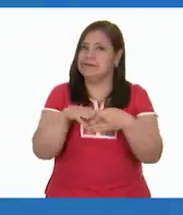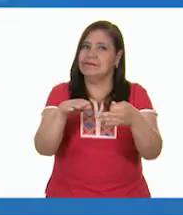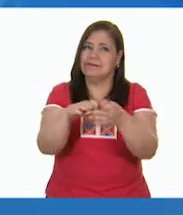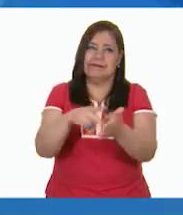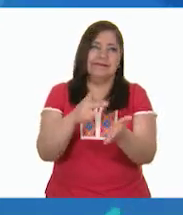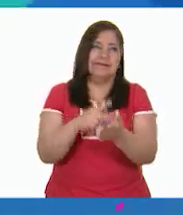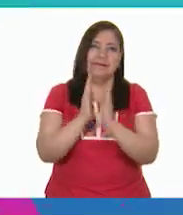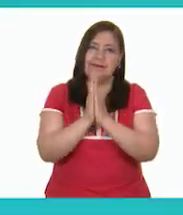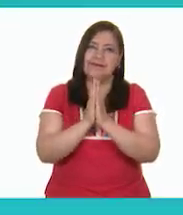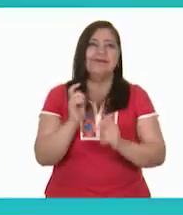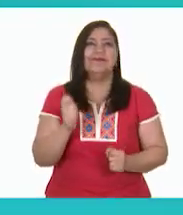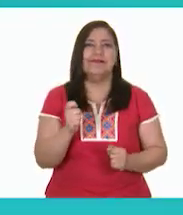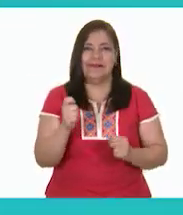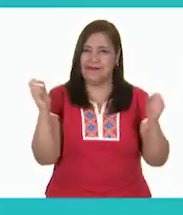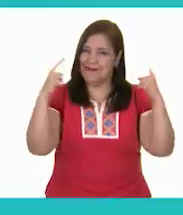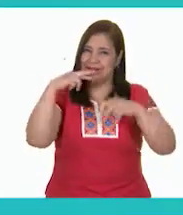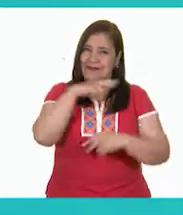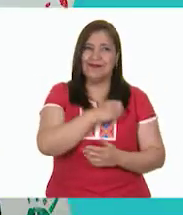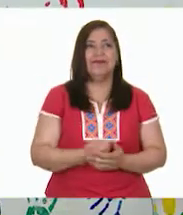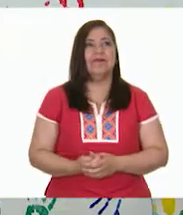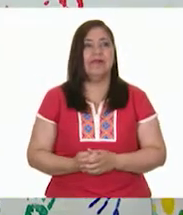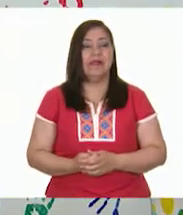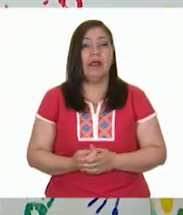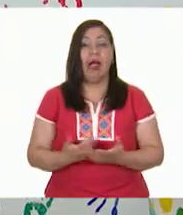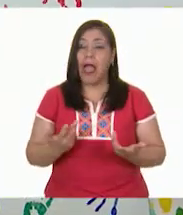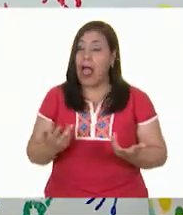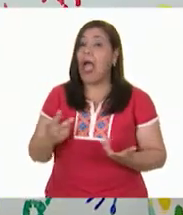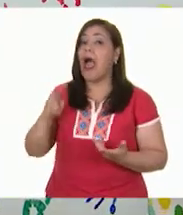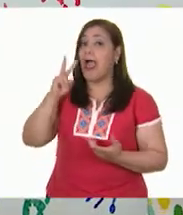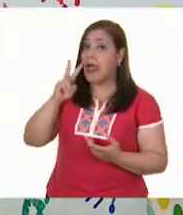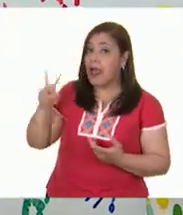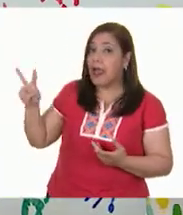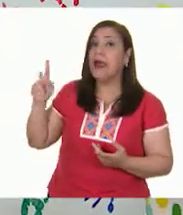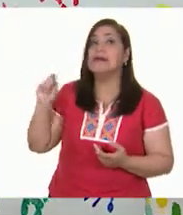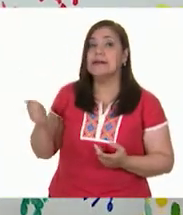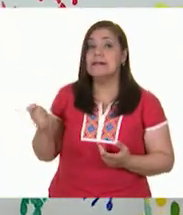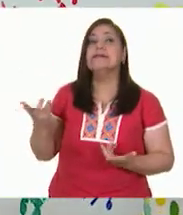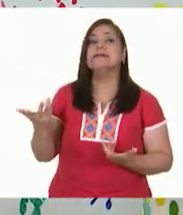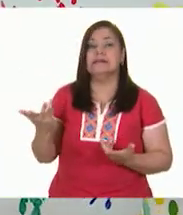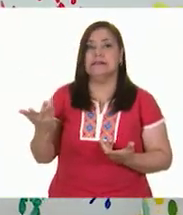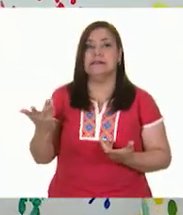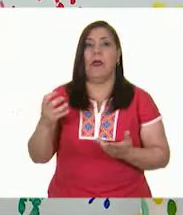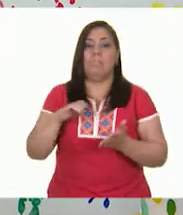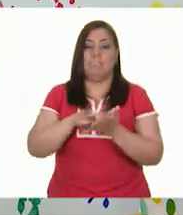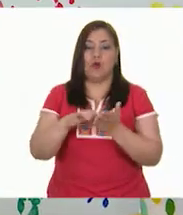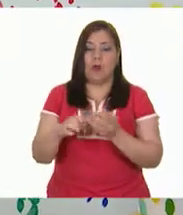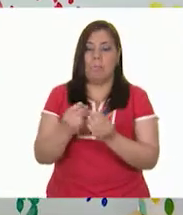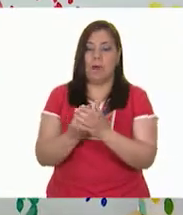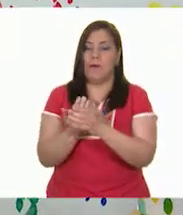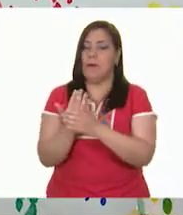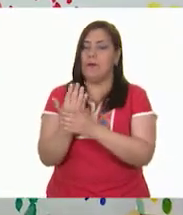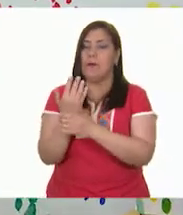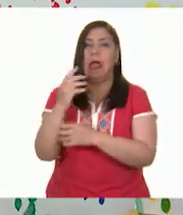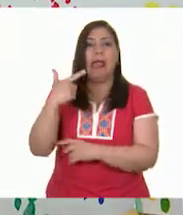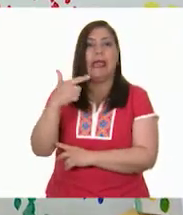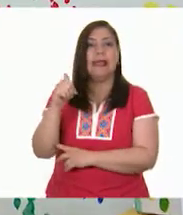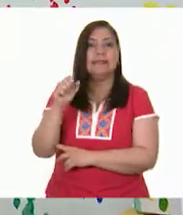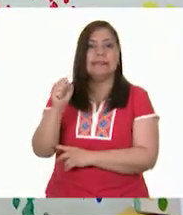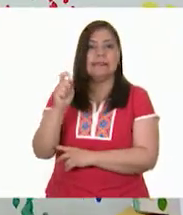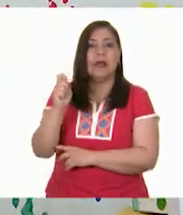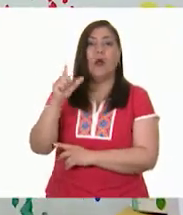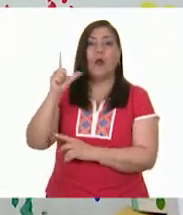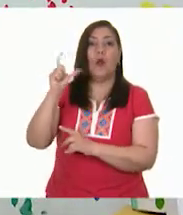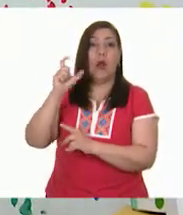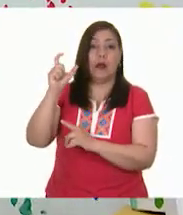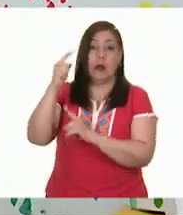manos. Hasta luego. Entonces estuvimos viendo que, por ejemplo, los gases, cuando desciende su